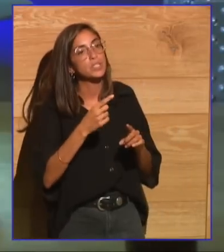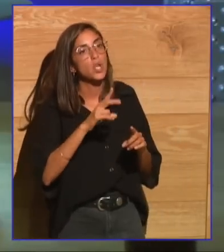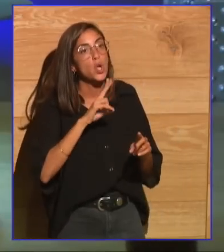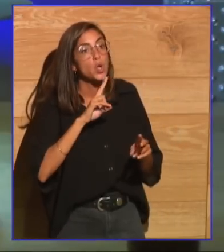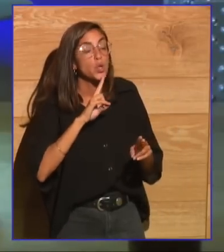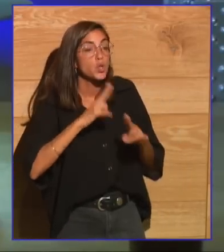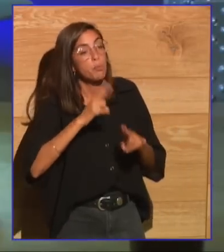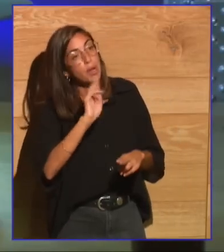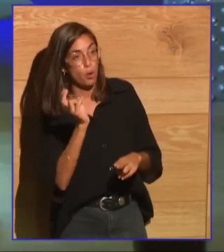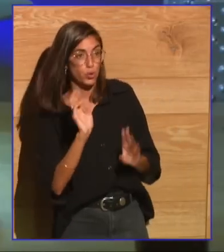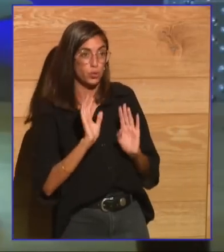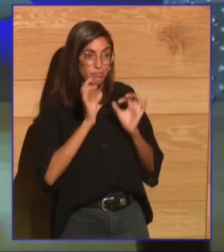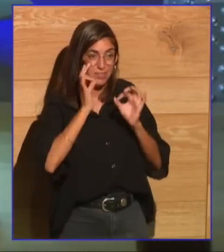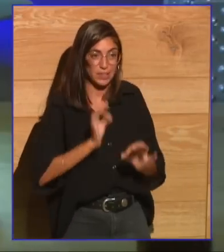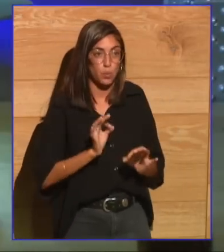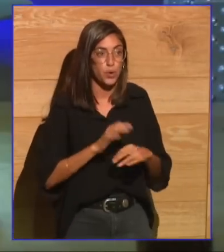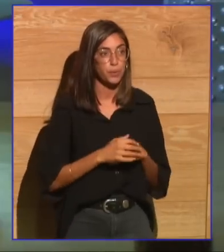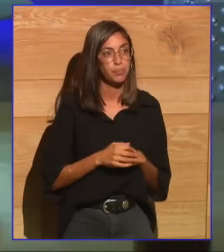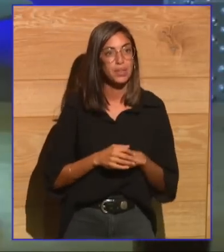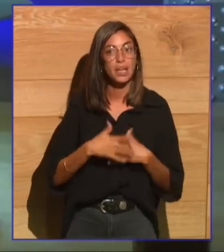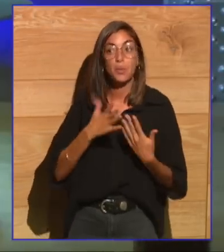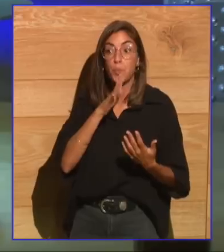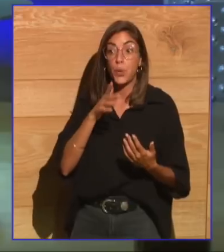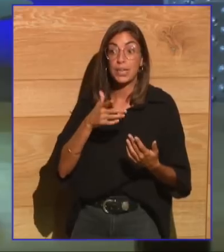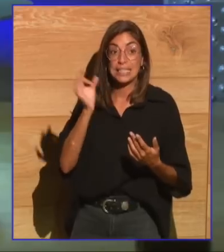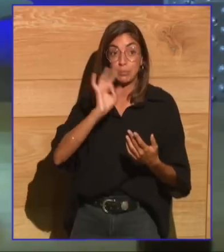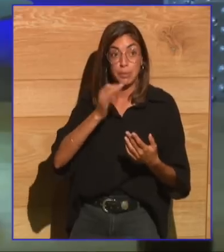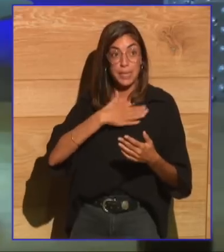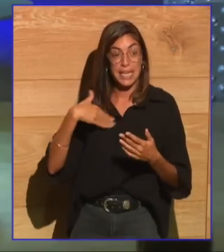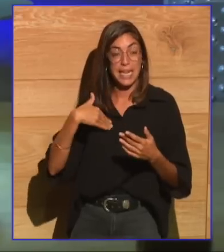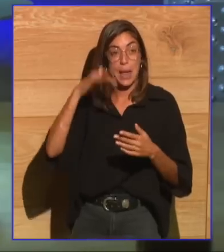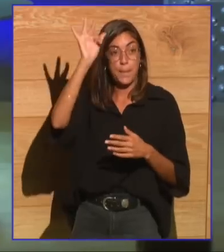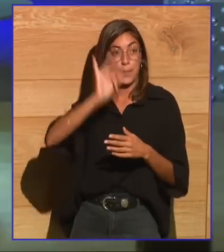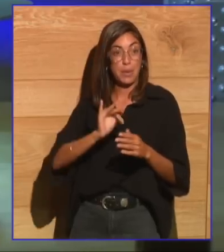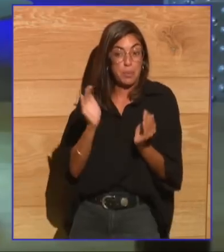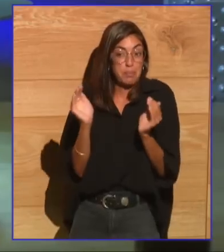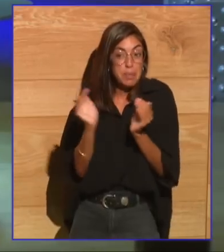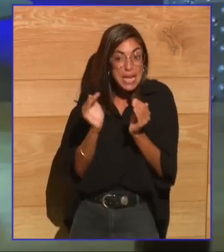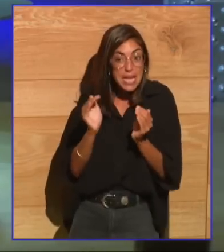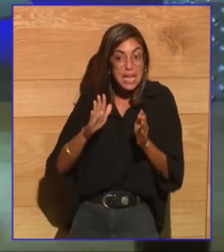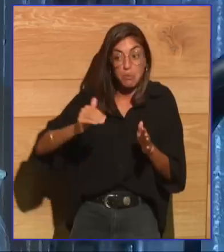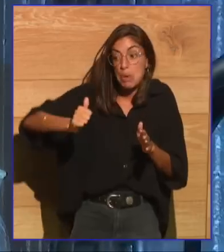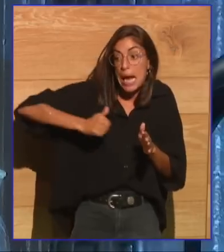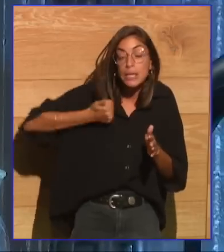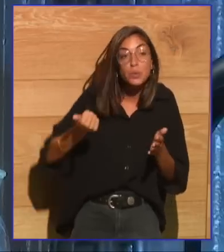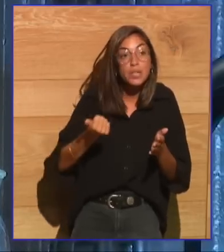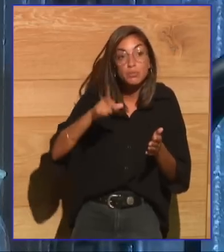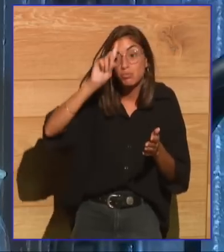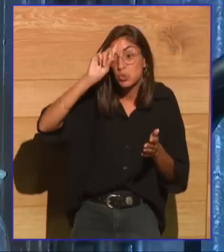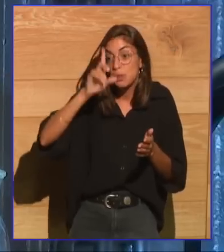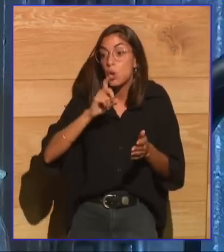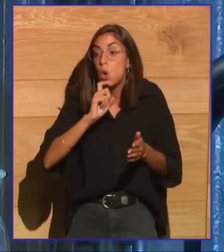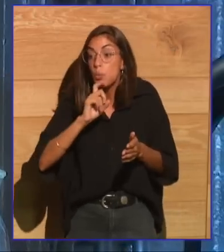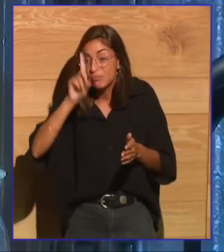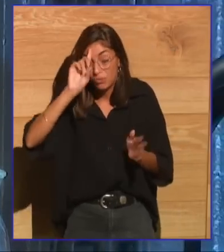también queriendo hacer una película pequeña de casualidad o no se sabe muy bien cómo encima ni siquiera o